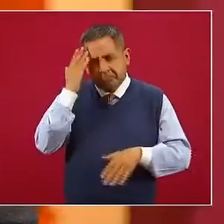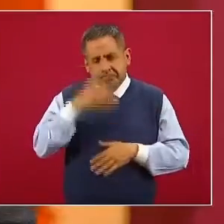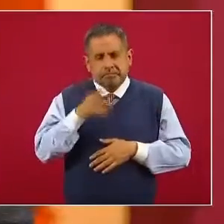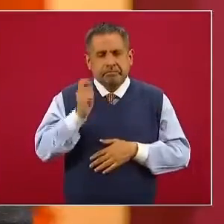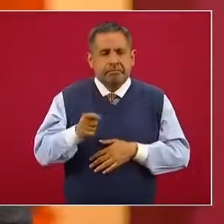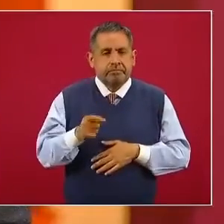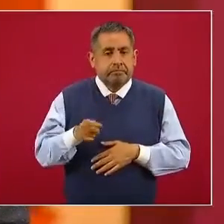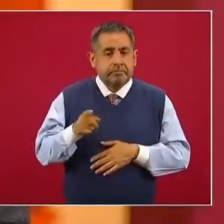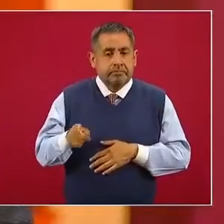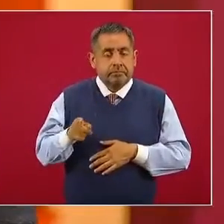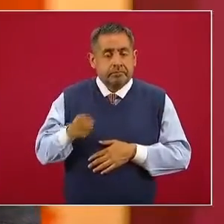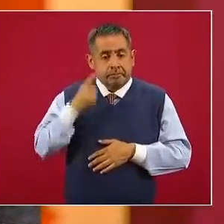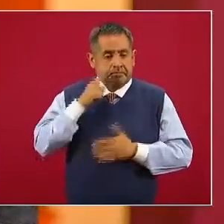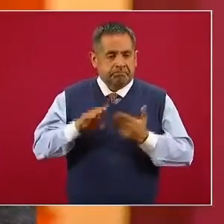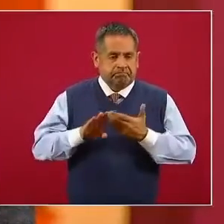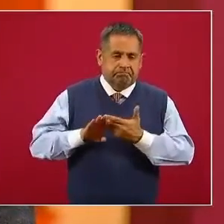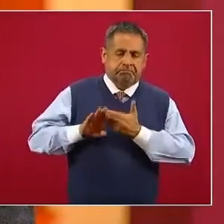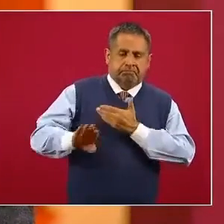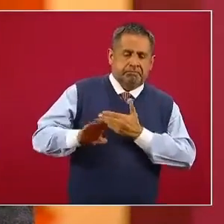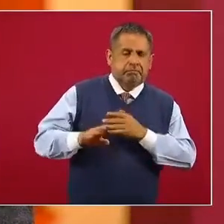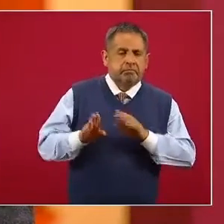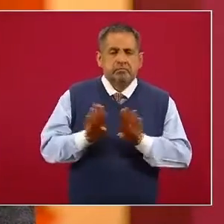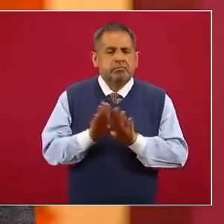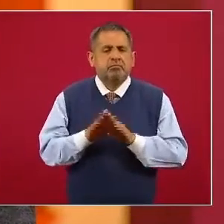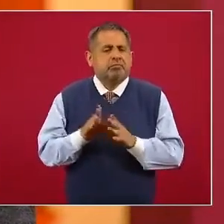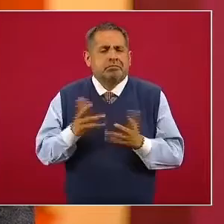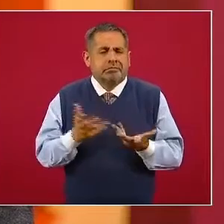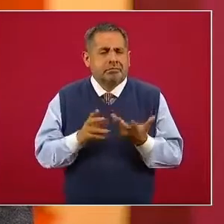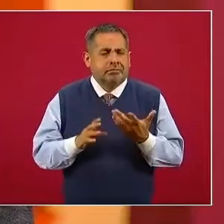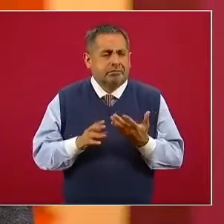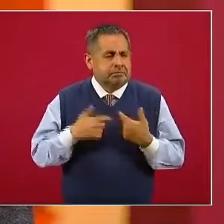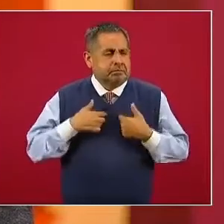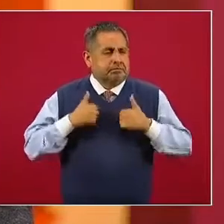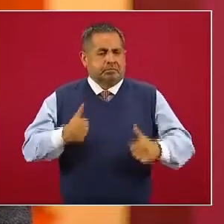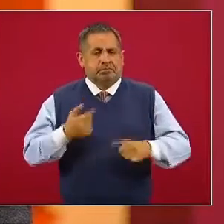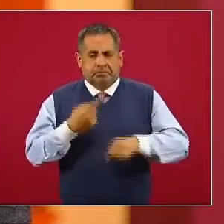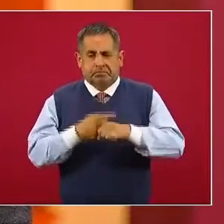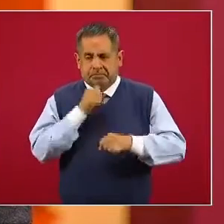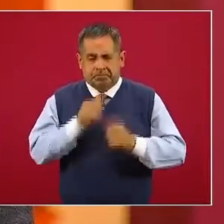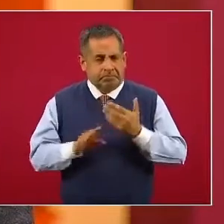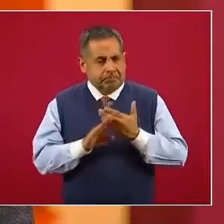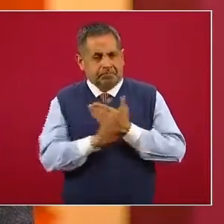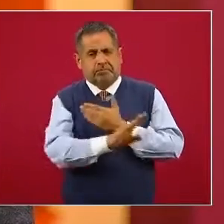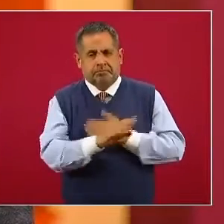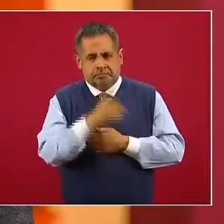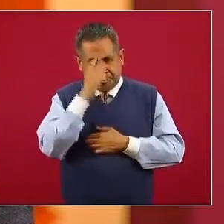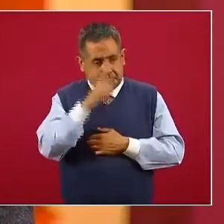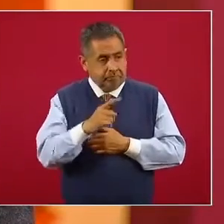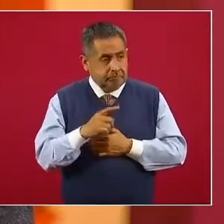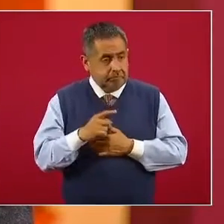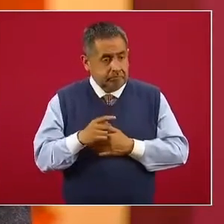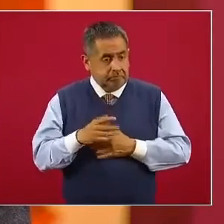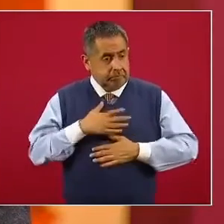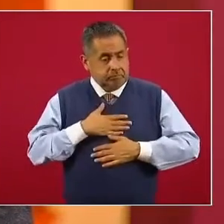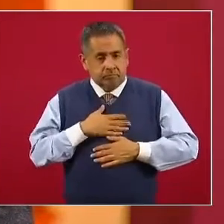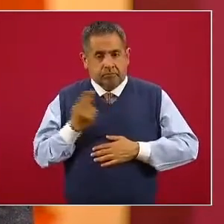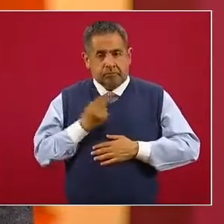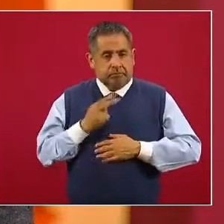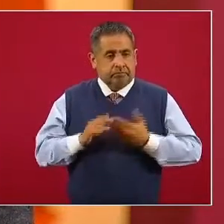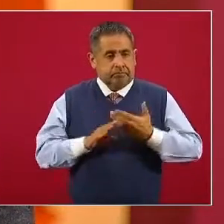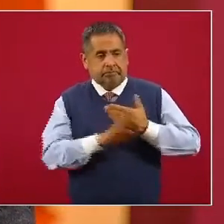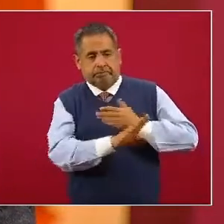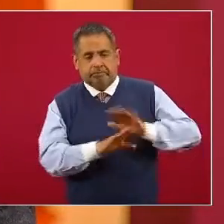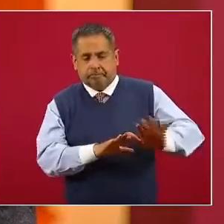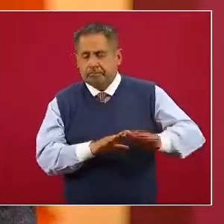la inmunidad frente a la tuberculosis necesaria para evitar la reactivación de la